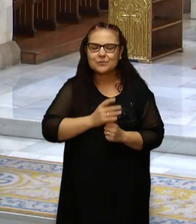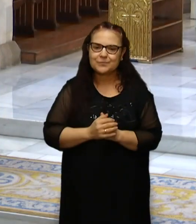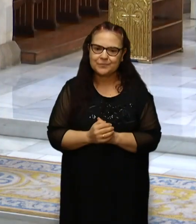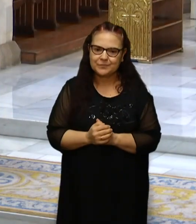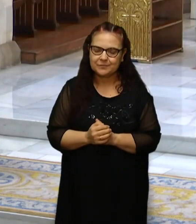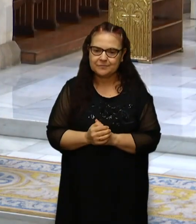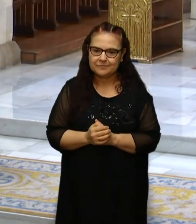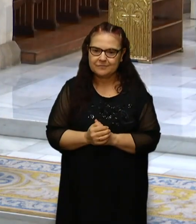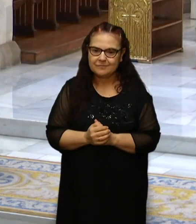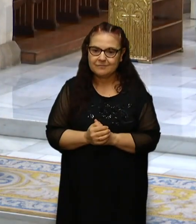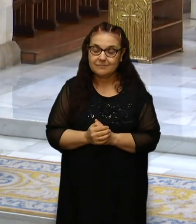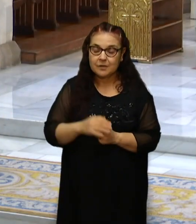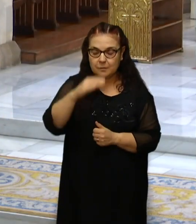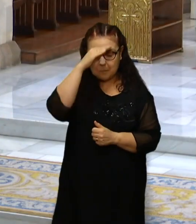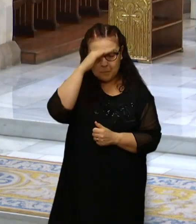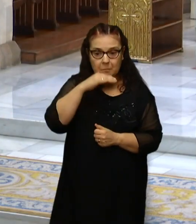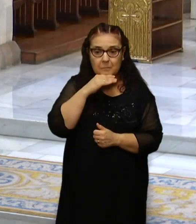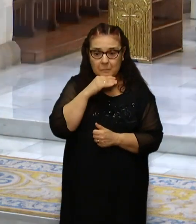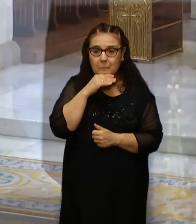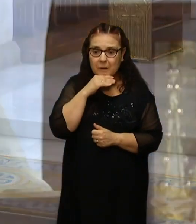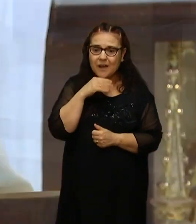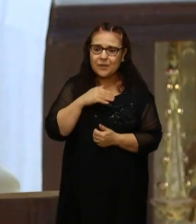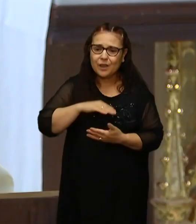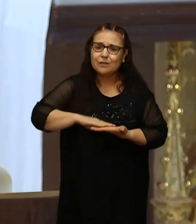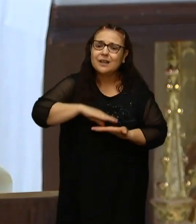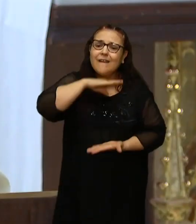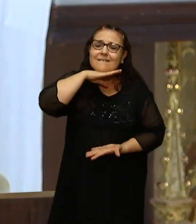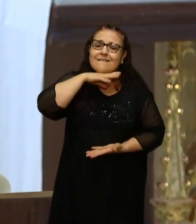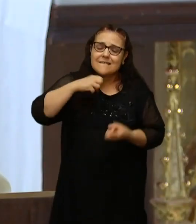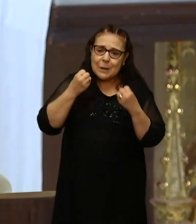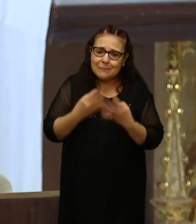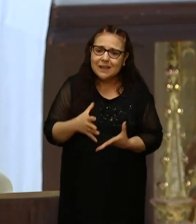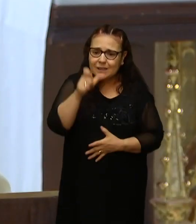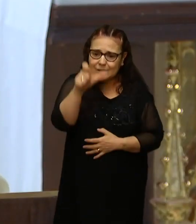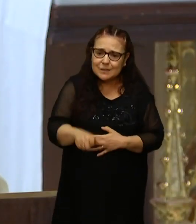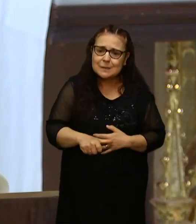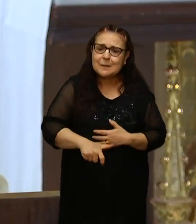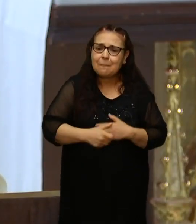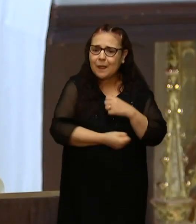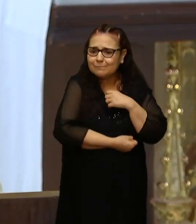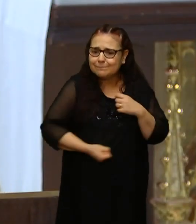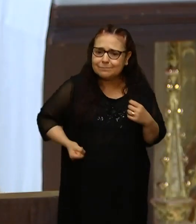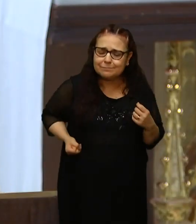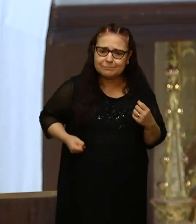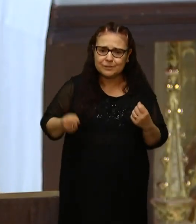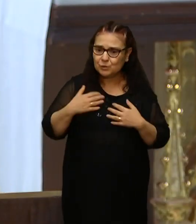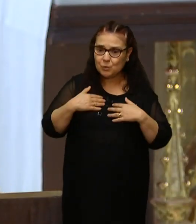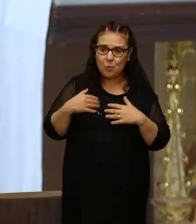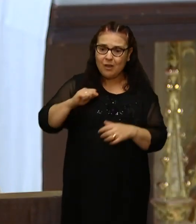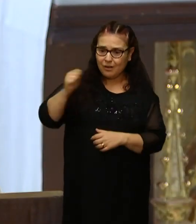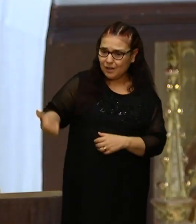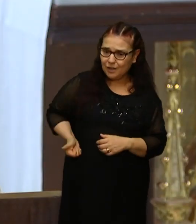óyenos. Padre, que colmas de bienes a los hambrientos y despides vacíos a los